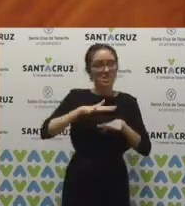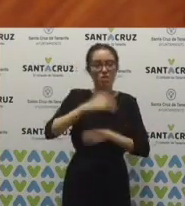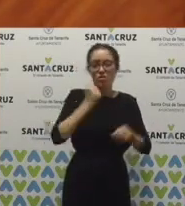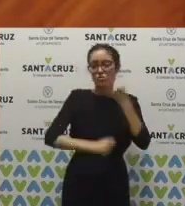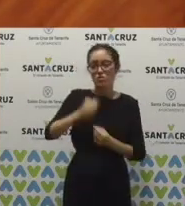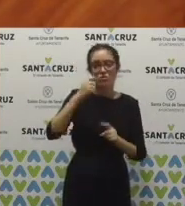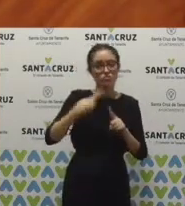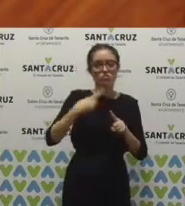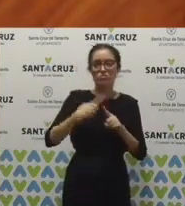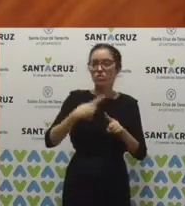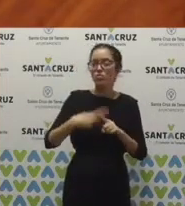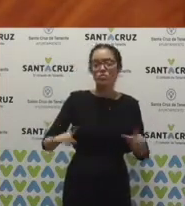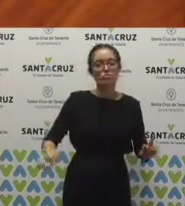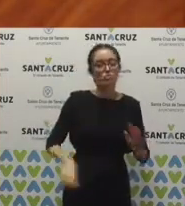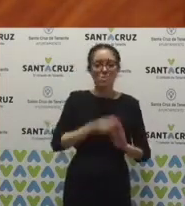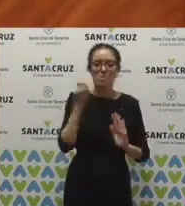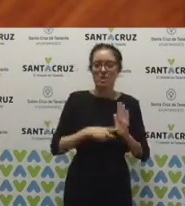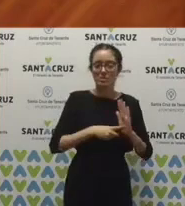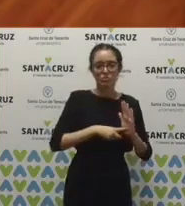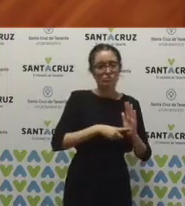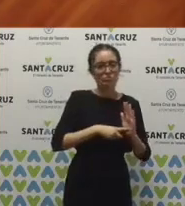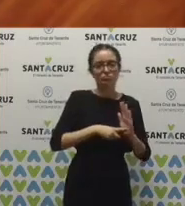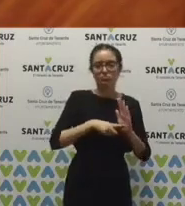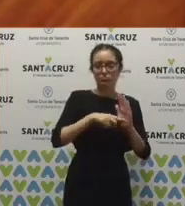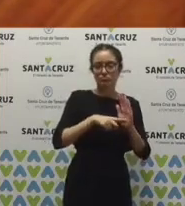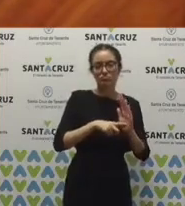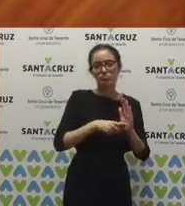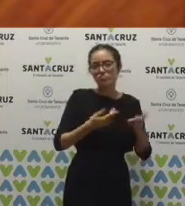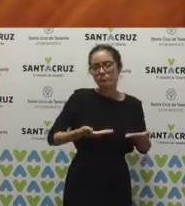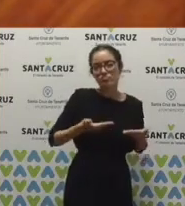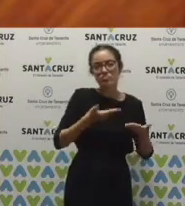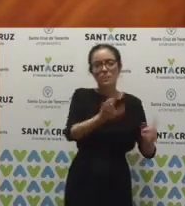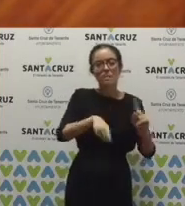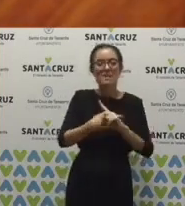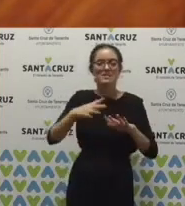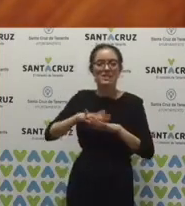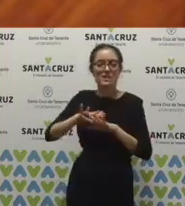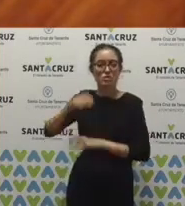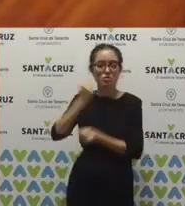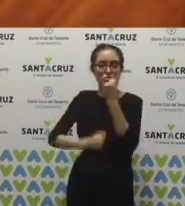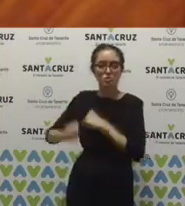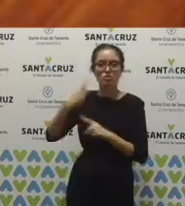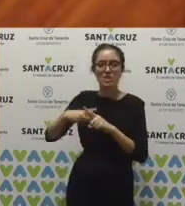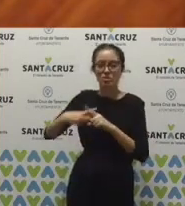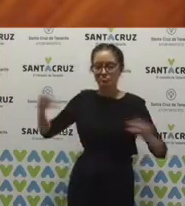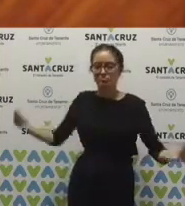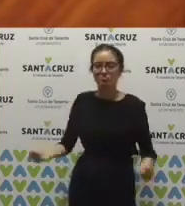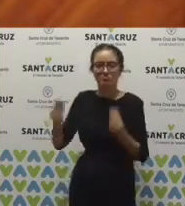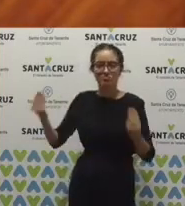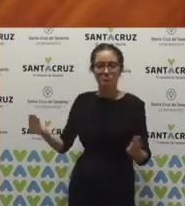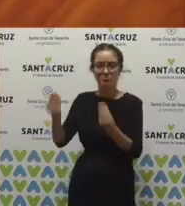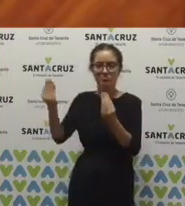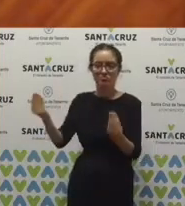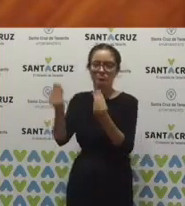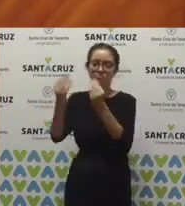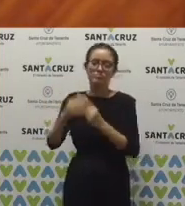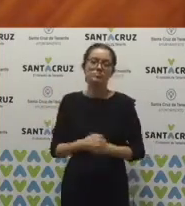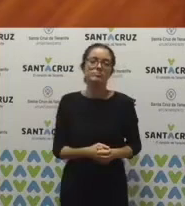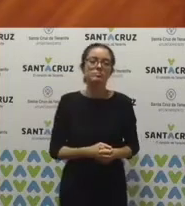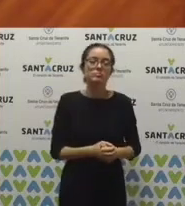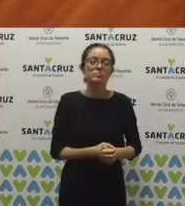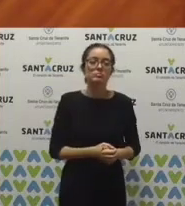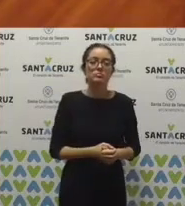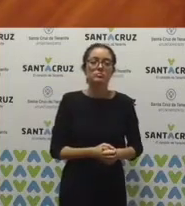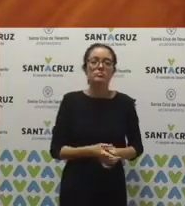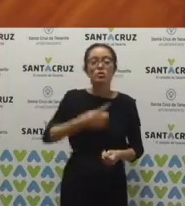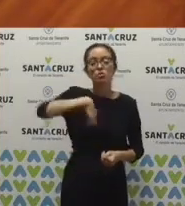y contribuir a reactivar el tejido económico de la ciudad por ello porque traemos aquí